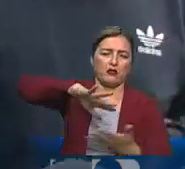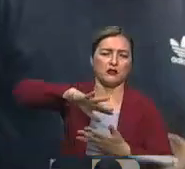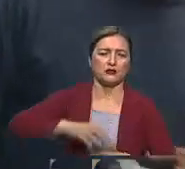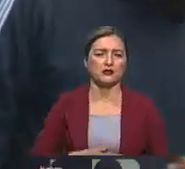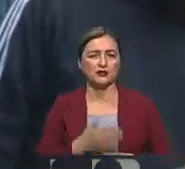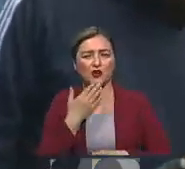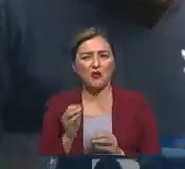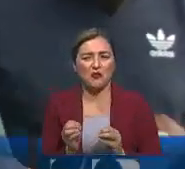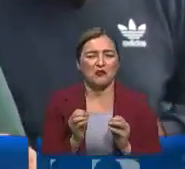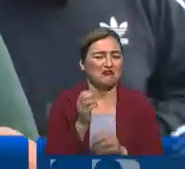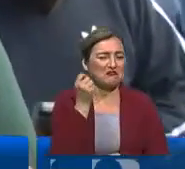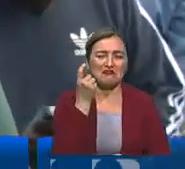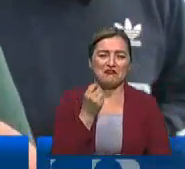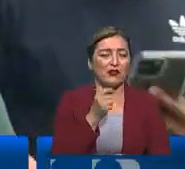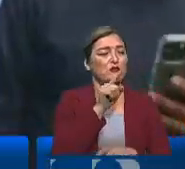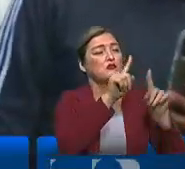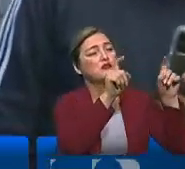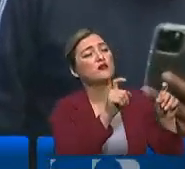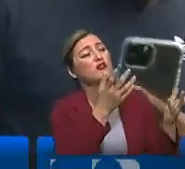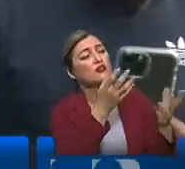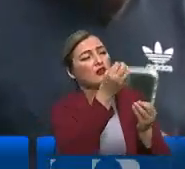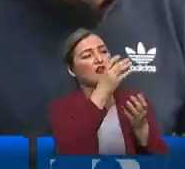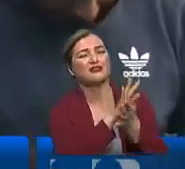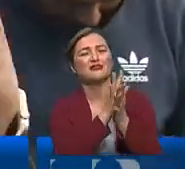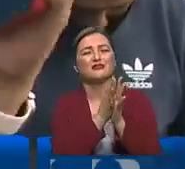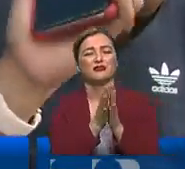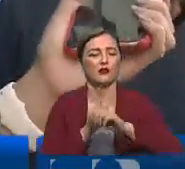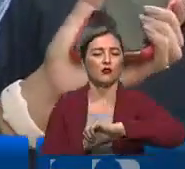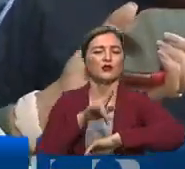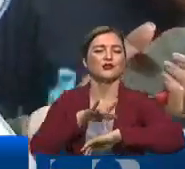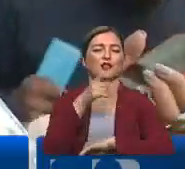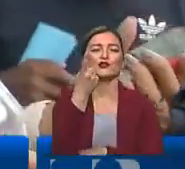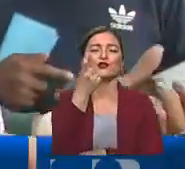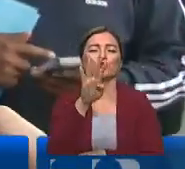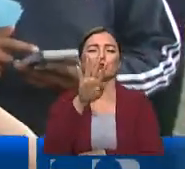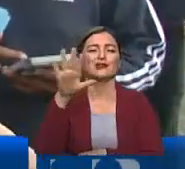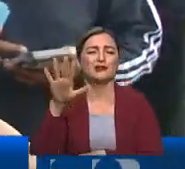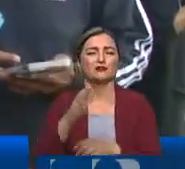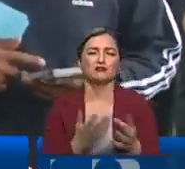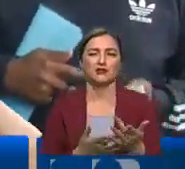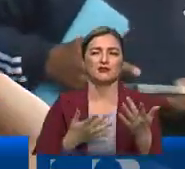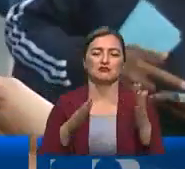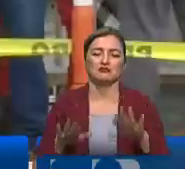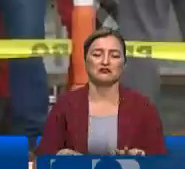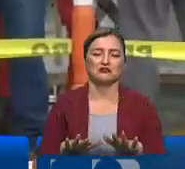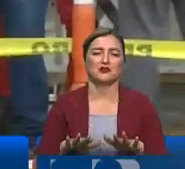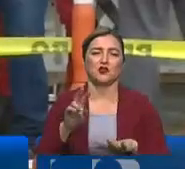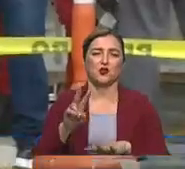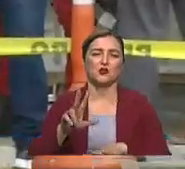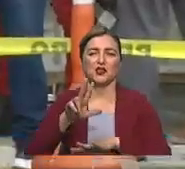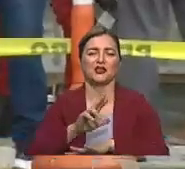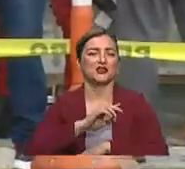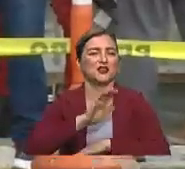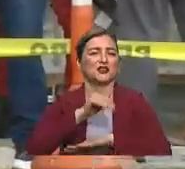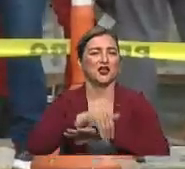entiendo cómo se organizan, no hay quien dé información. Tenía cita 11:45 y hasta ahora estoy aquí en la fila. El malestar